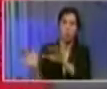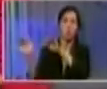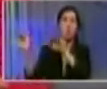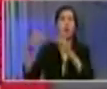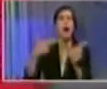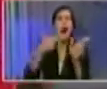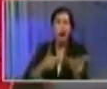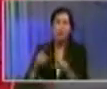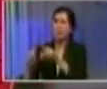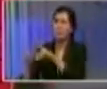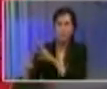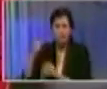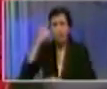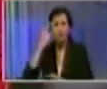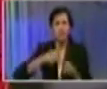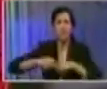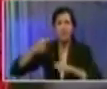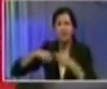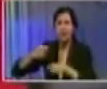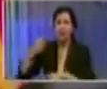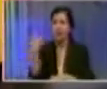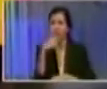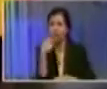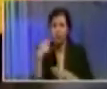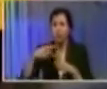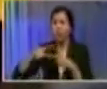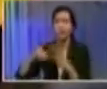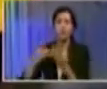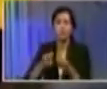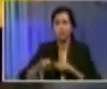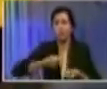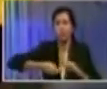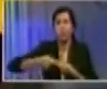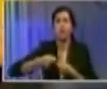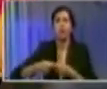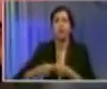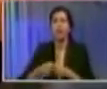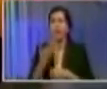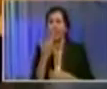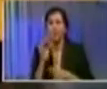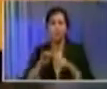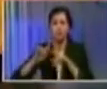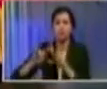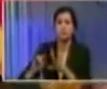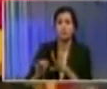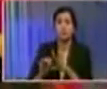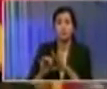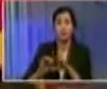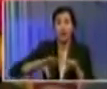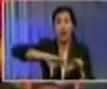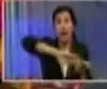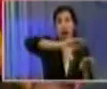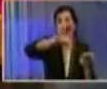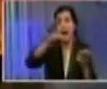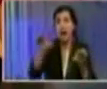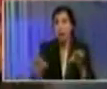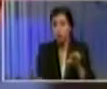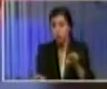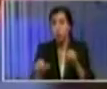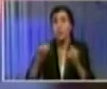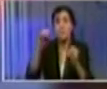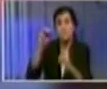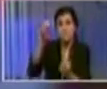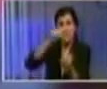muerte. Ustedes saben qué es eso, ¿verdad? Lo saben bien. Bueno, el arco minero del Orinoco lo